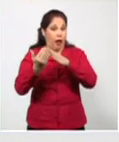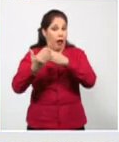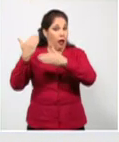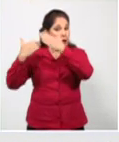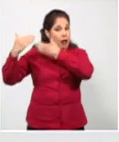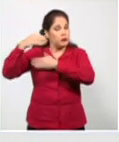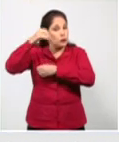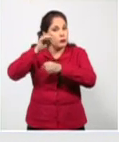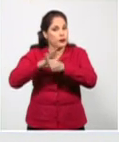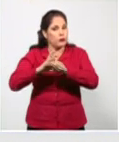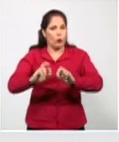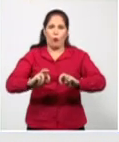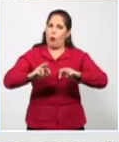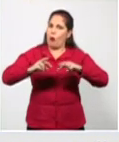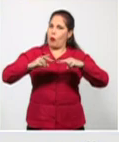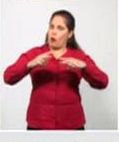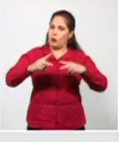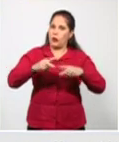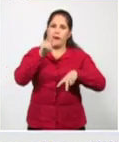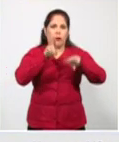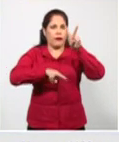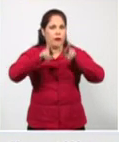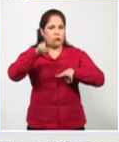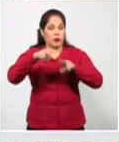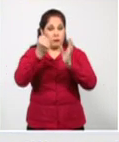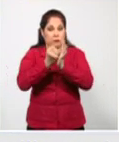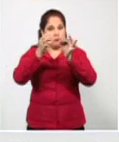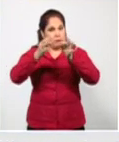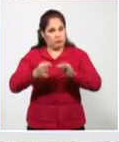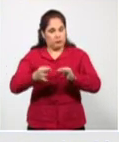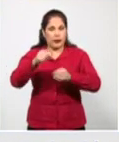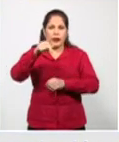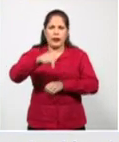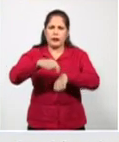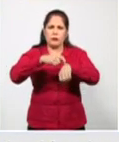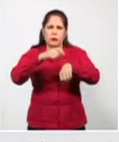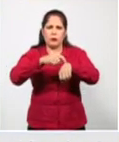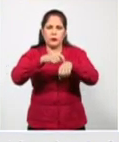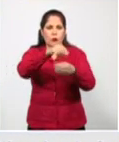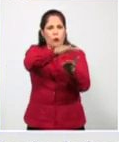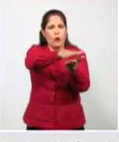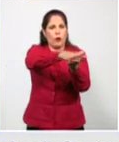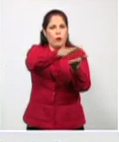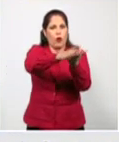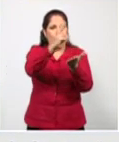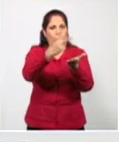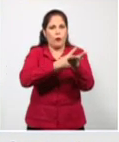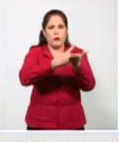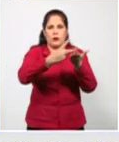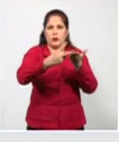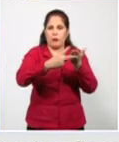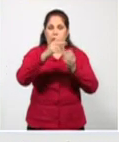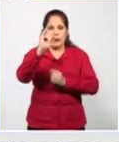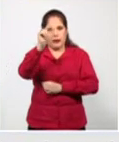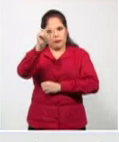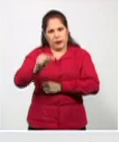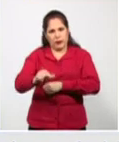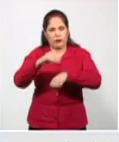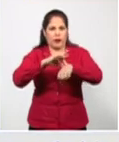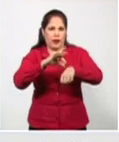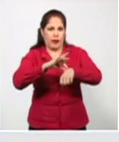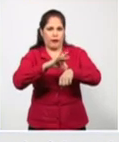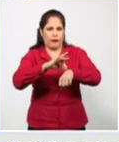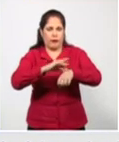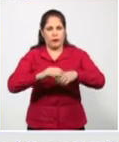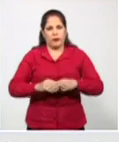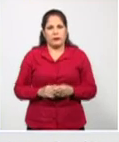empezó a diagnosticar casos y ya en estos momentos tiene un acumulado en los últimos 15 días de 6 casos. Y finalmente las